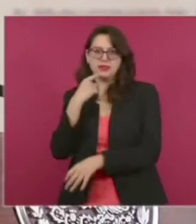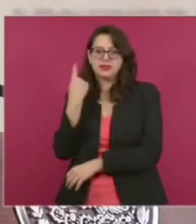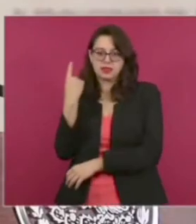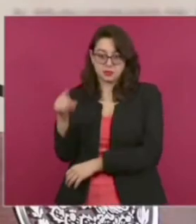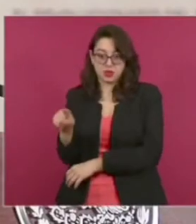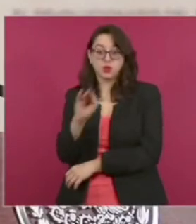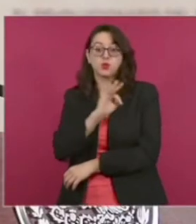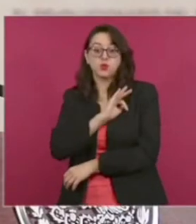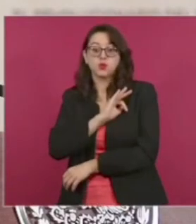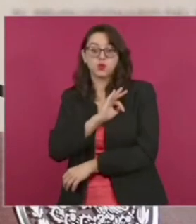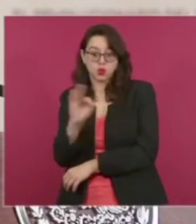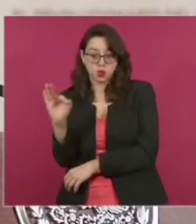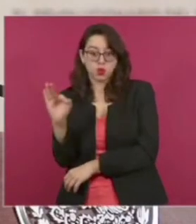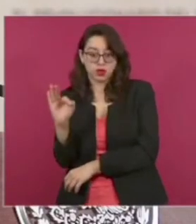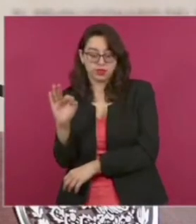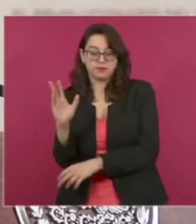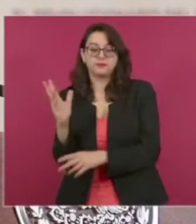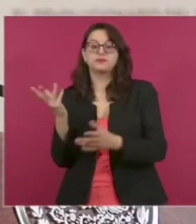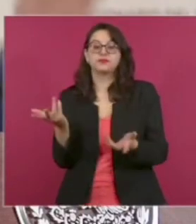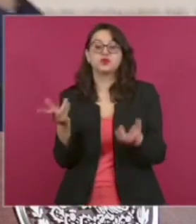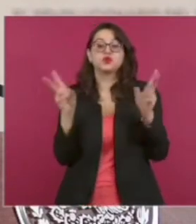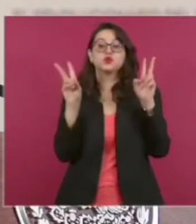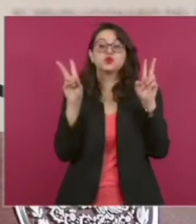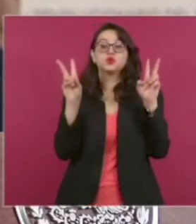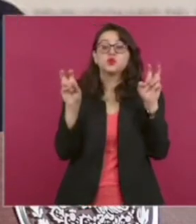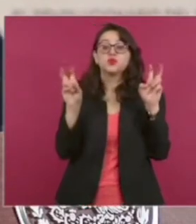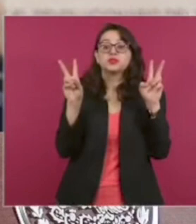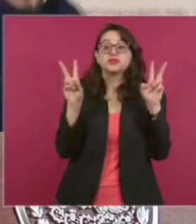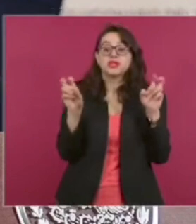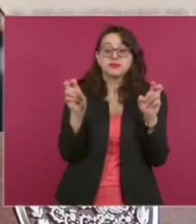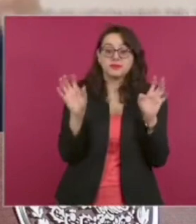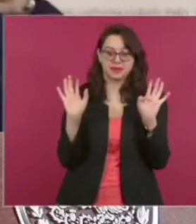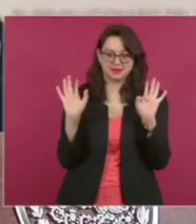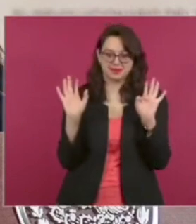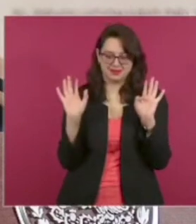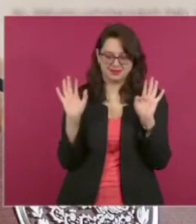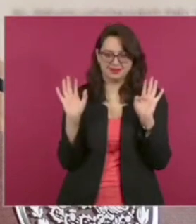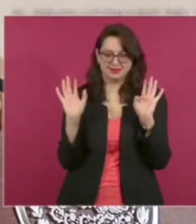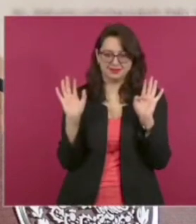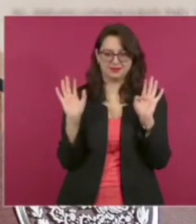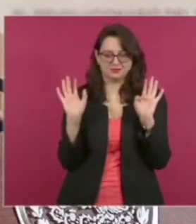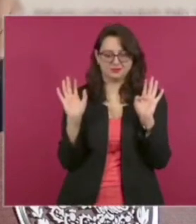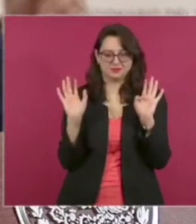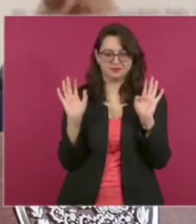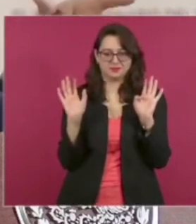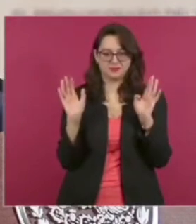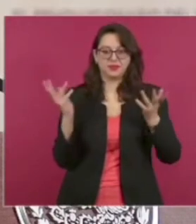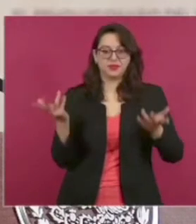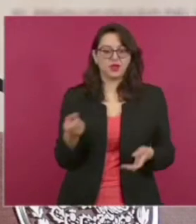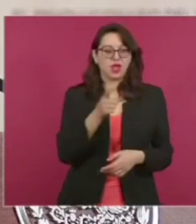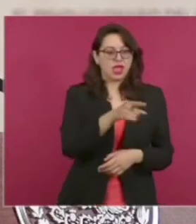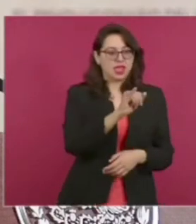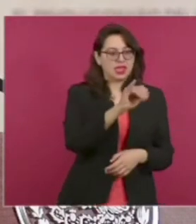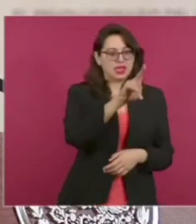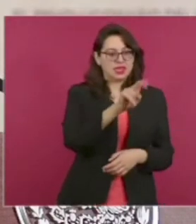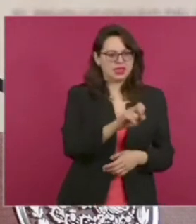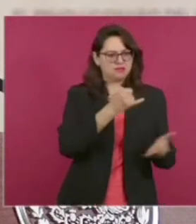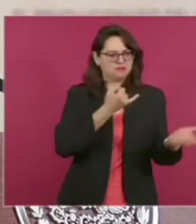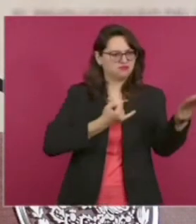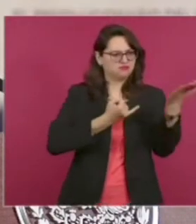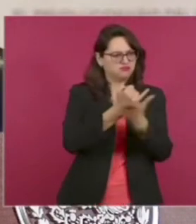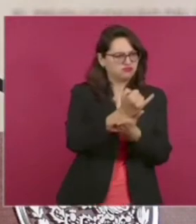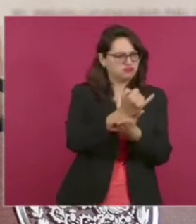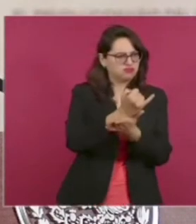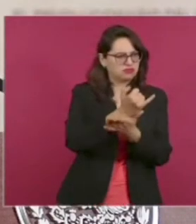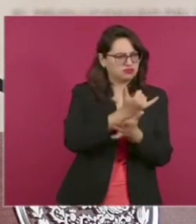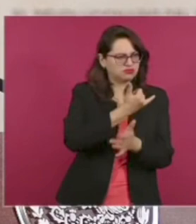qué posibilidades tiene uno de que en el tribunal revoquen la decisión del INE?